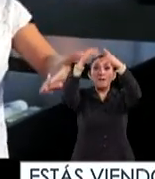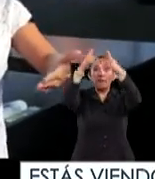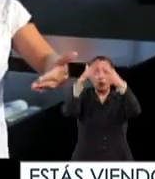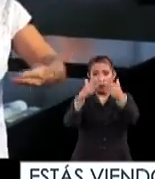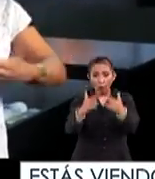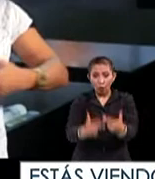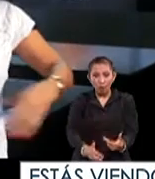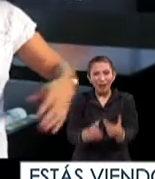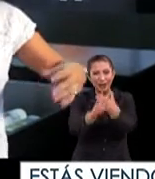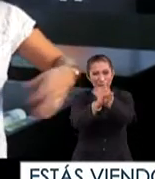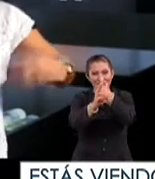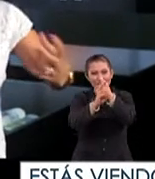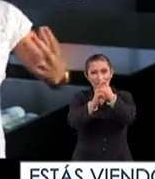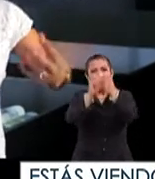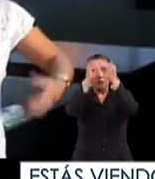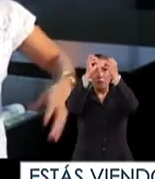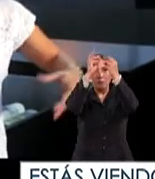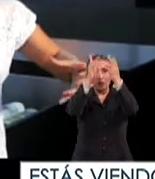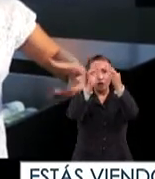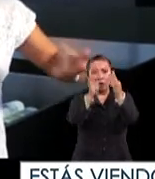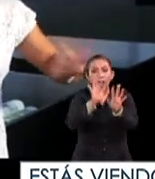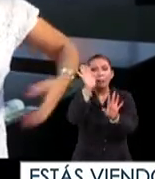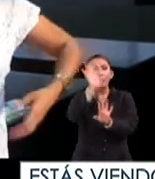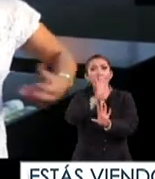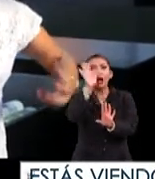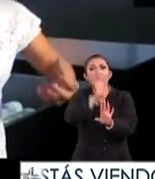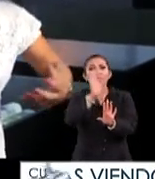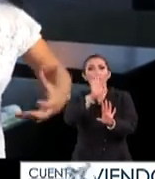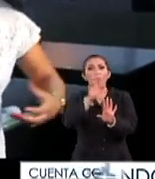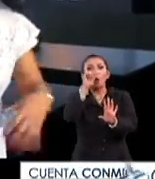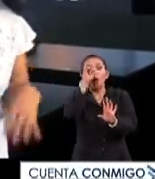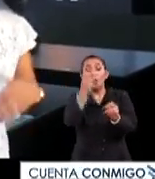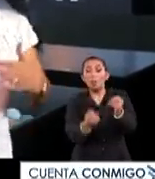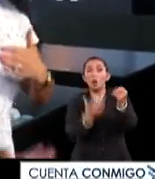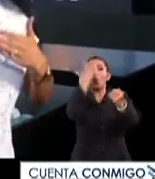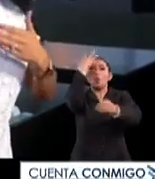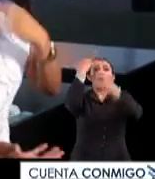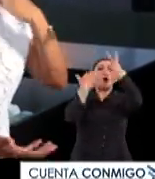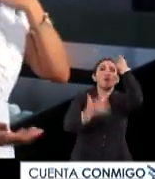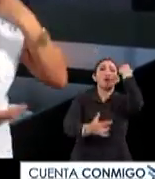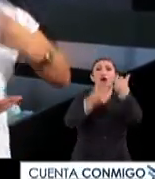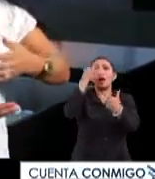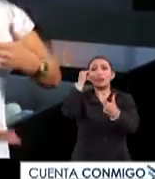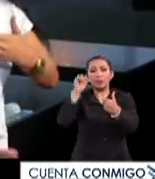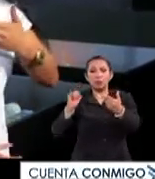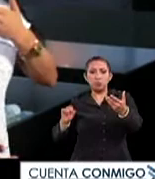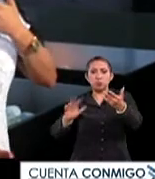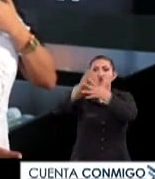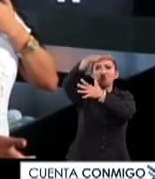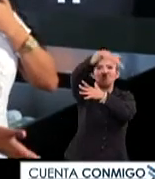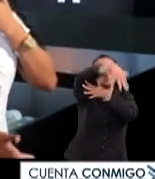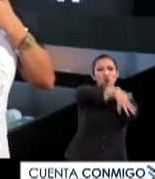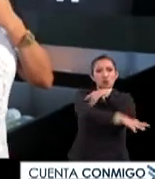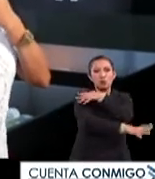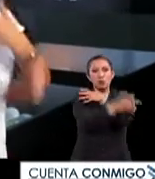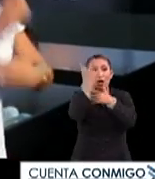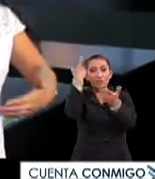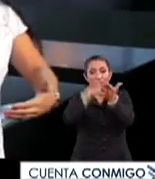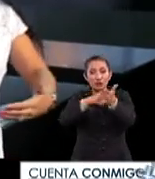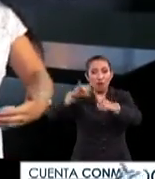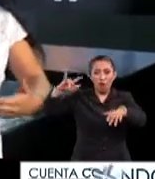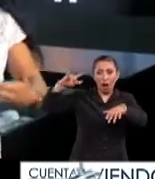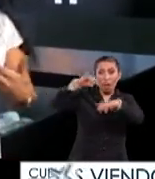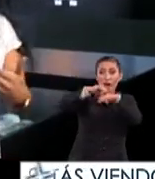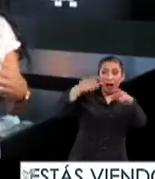vidrio, y lo que hicieron fue, de alguna manera, como si fueran cubetazos de agua de la parte de atrás, que es lo que invade el avión,